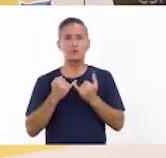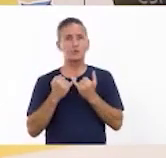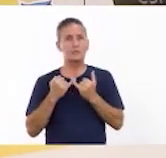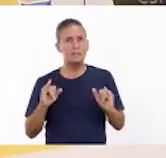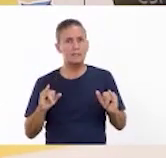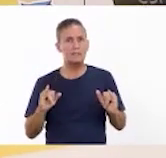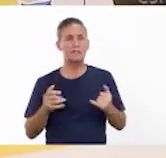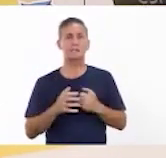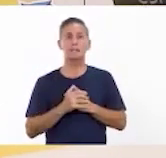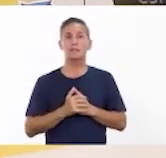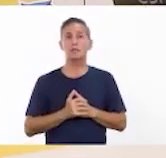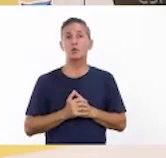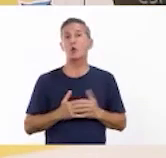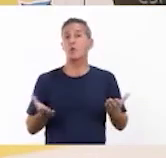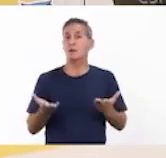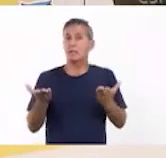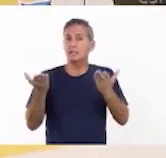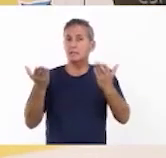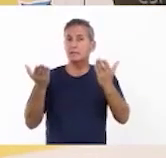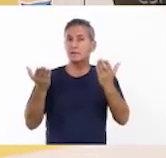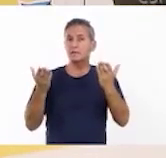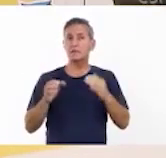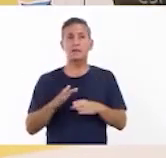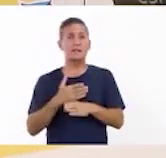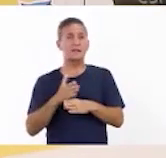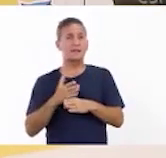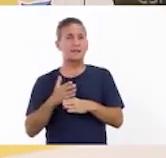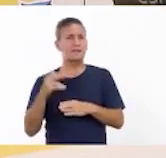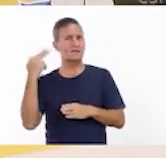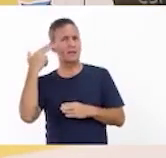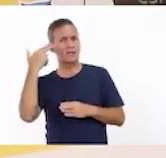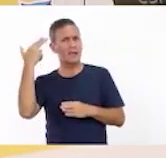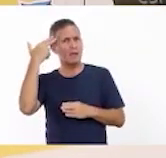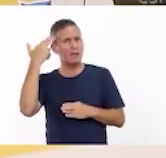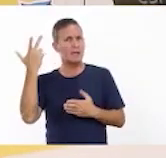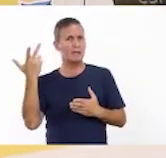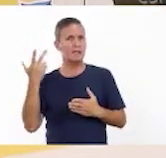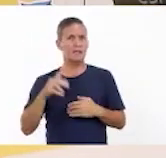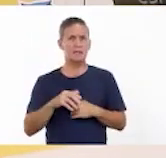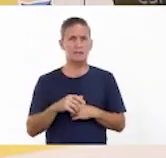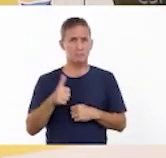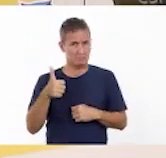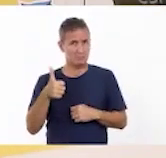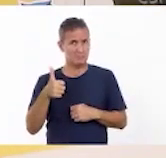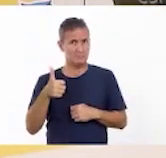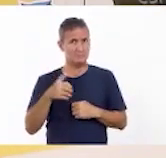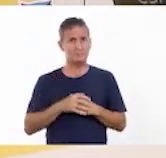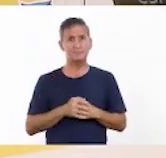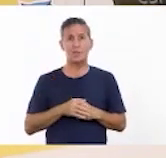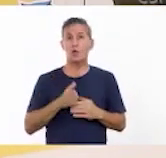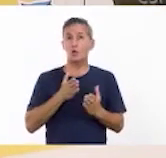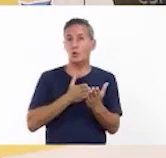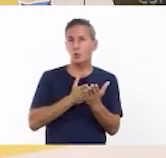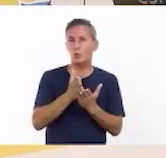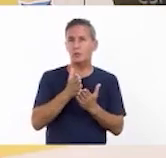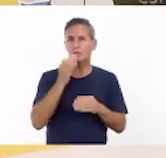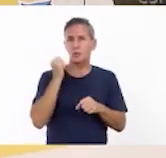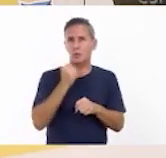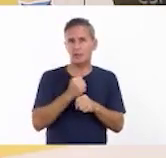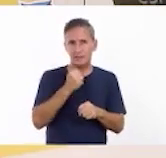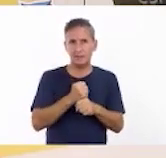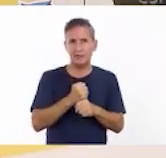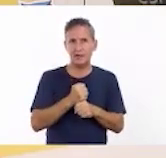estudio independiente para el desarrollo de las diferentes habilidades. Bien,